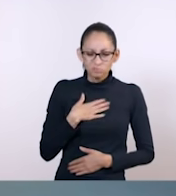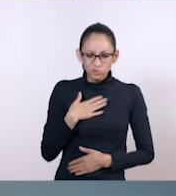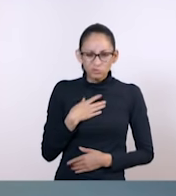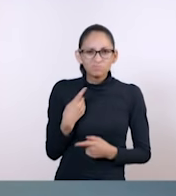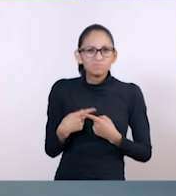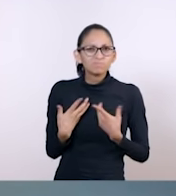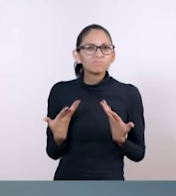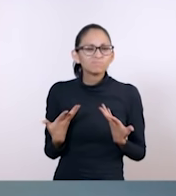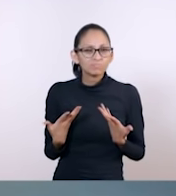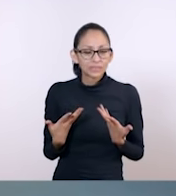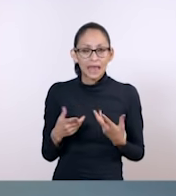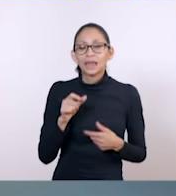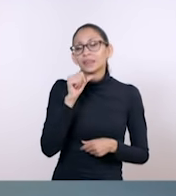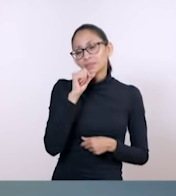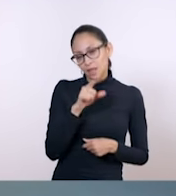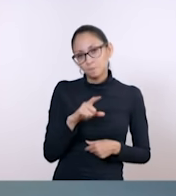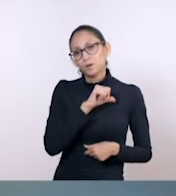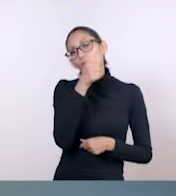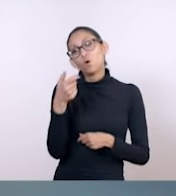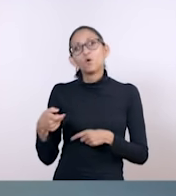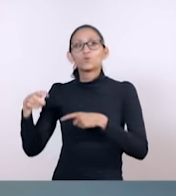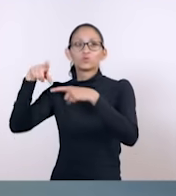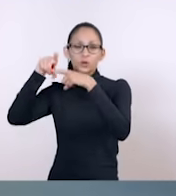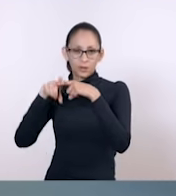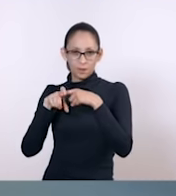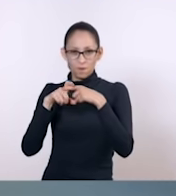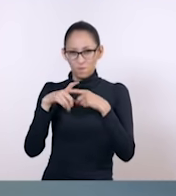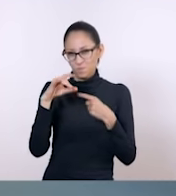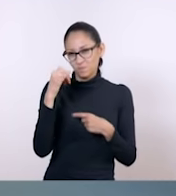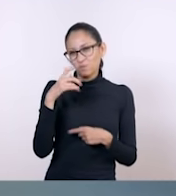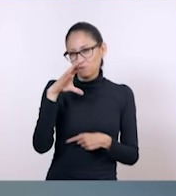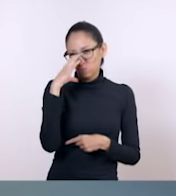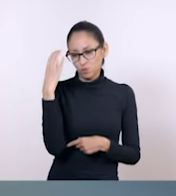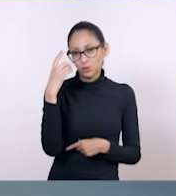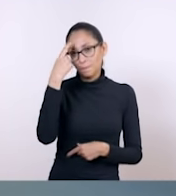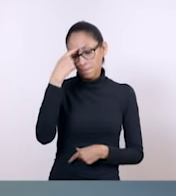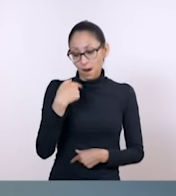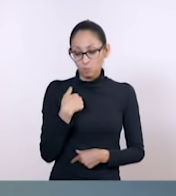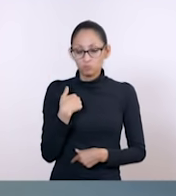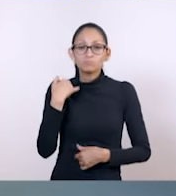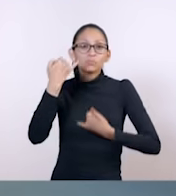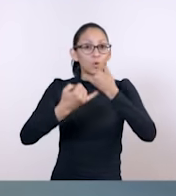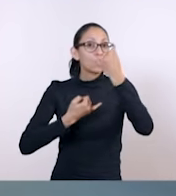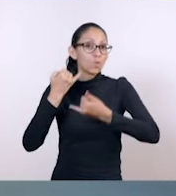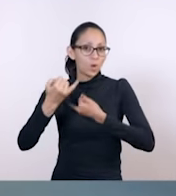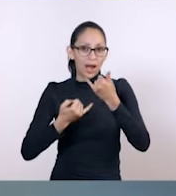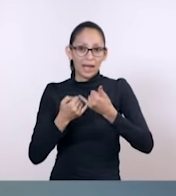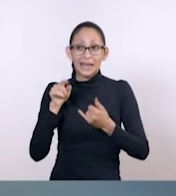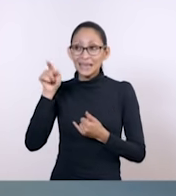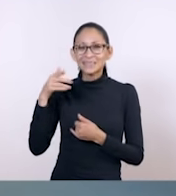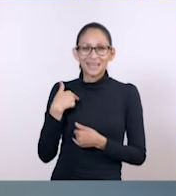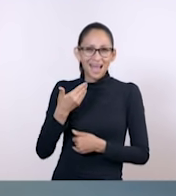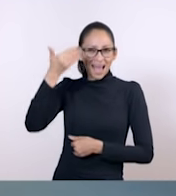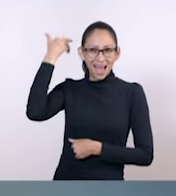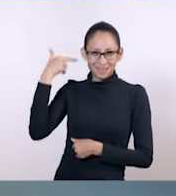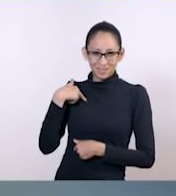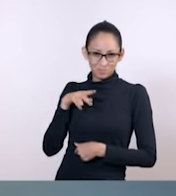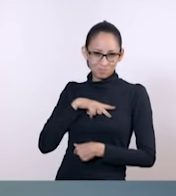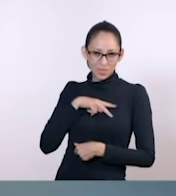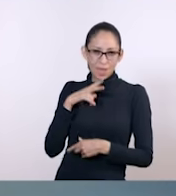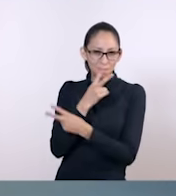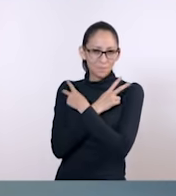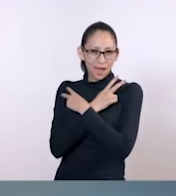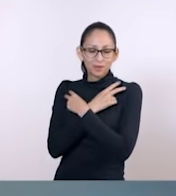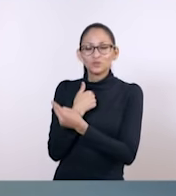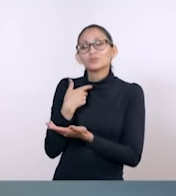y otra para recordar mi derecho a la recreación porque aquí me fui de vacaciones para descansar. Muy bien.